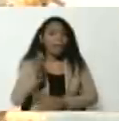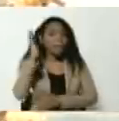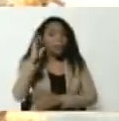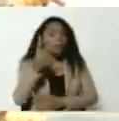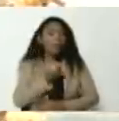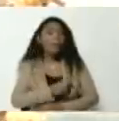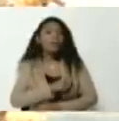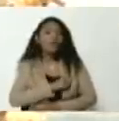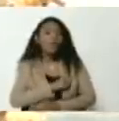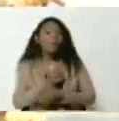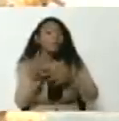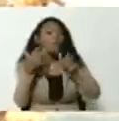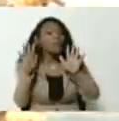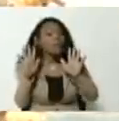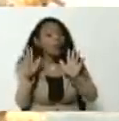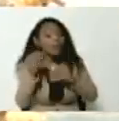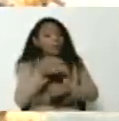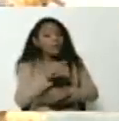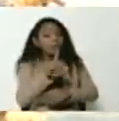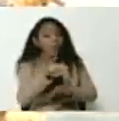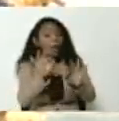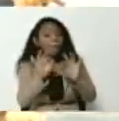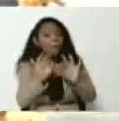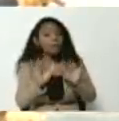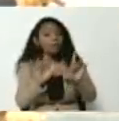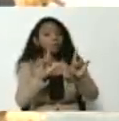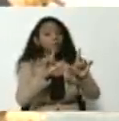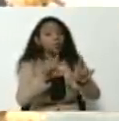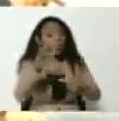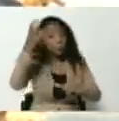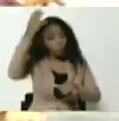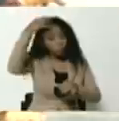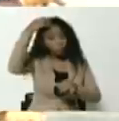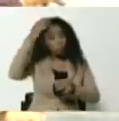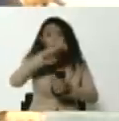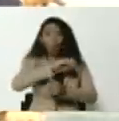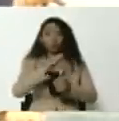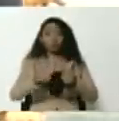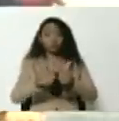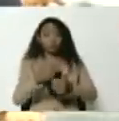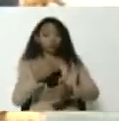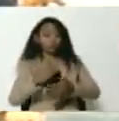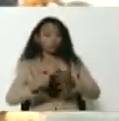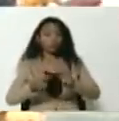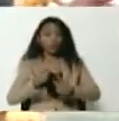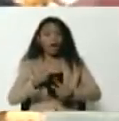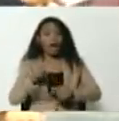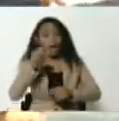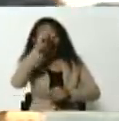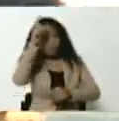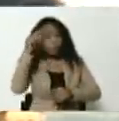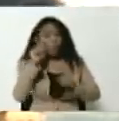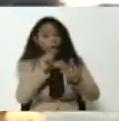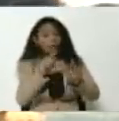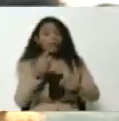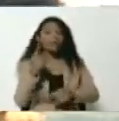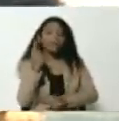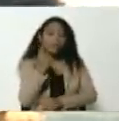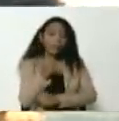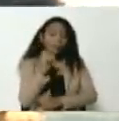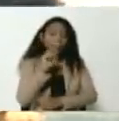más que le den una especie de título de virrey o viceconde o medio marqués a Leopoldo López, tiene que